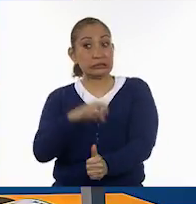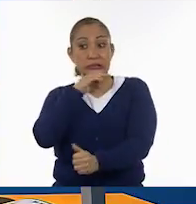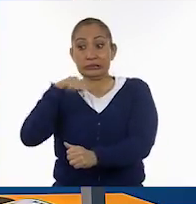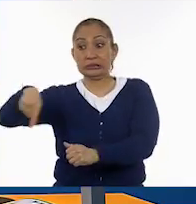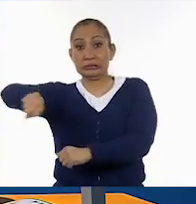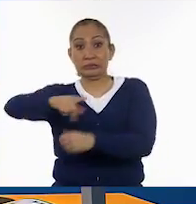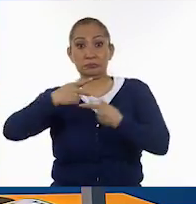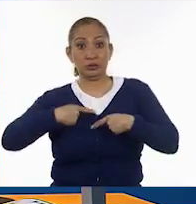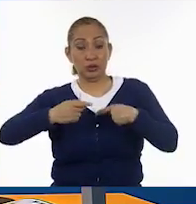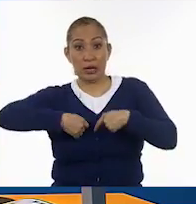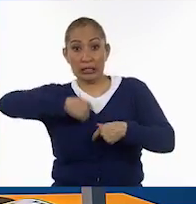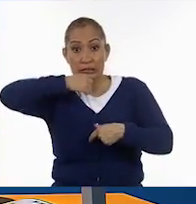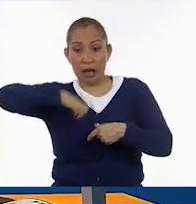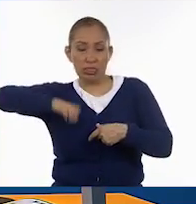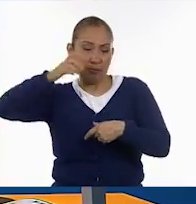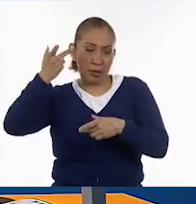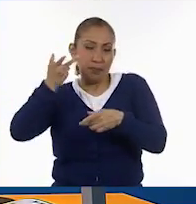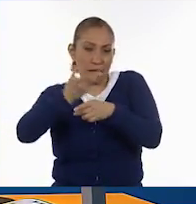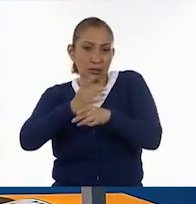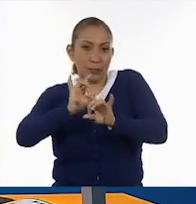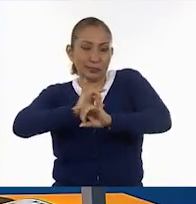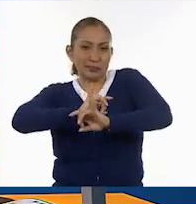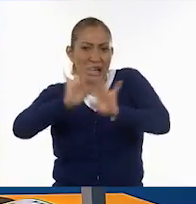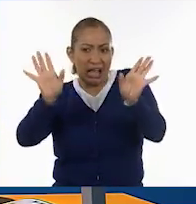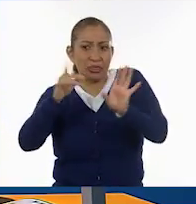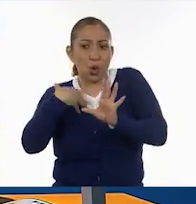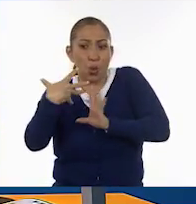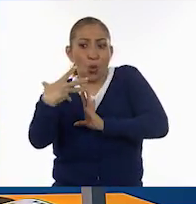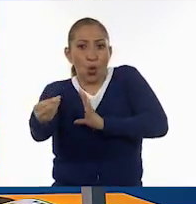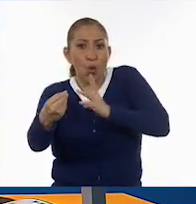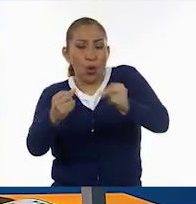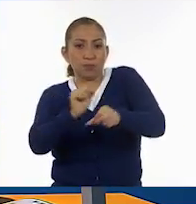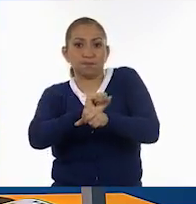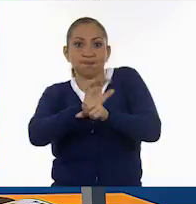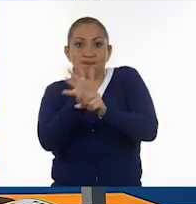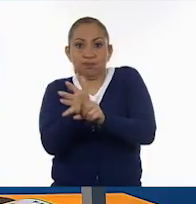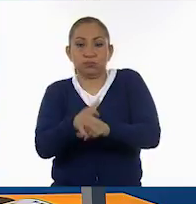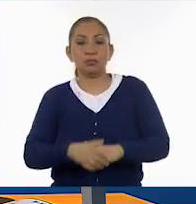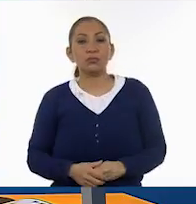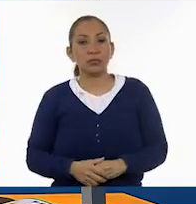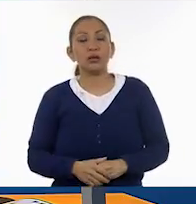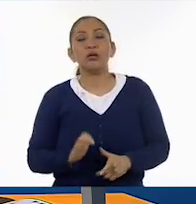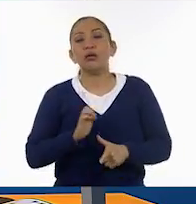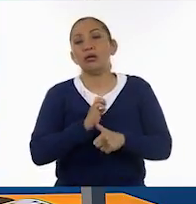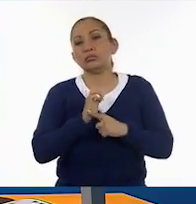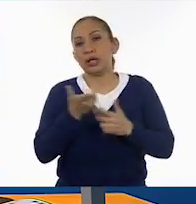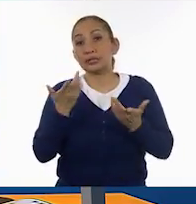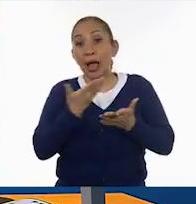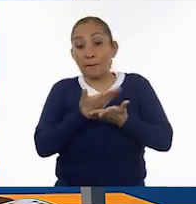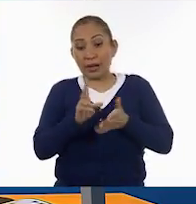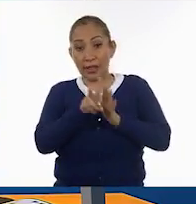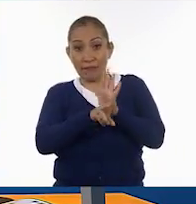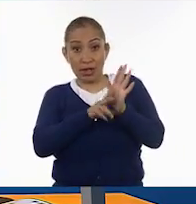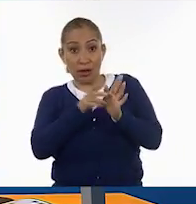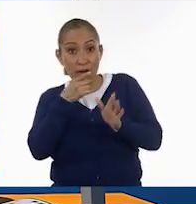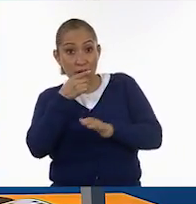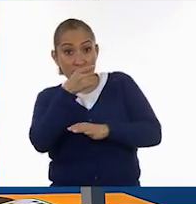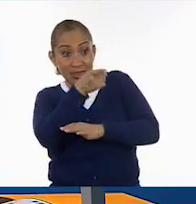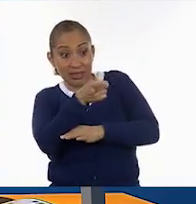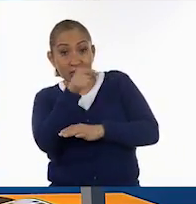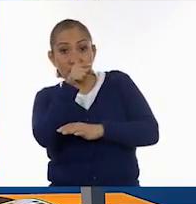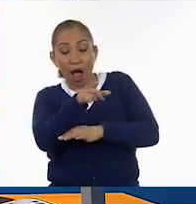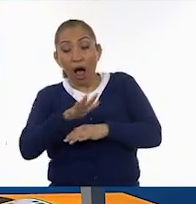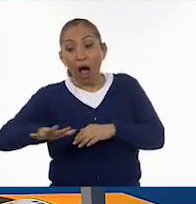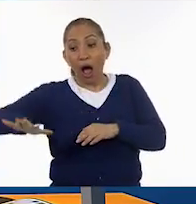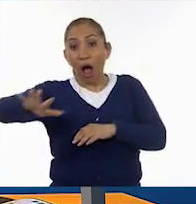esta población, pues por lo susceptible que es al contagio de COVID-19. Entonces, aparte en el video nos mencionaron que si hay